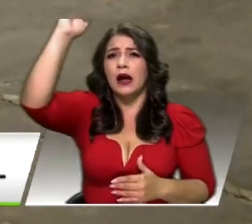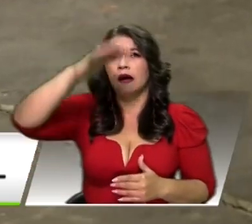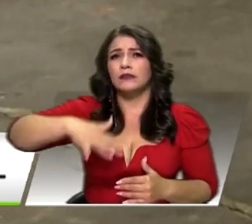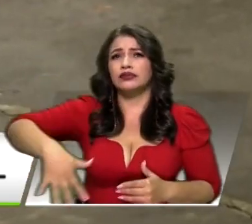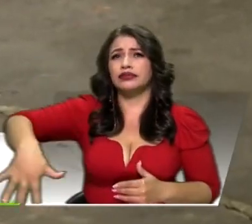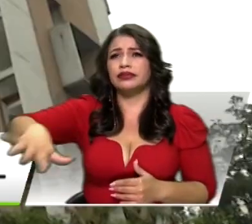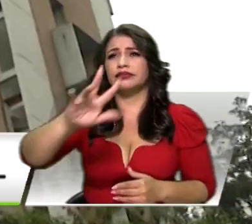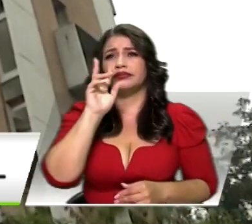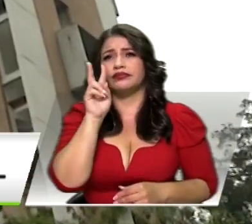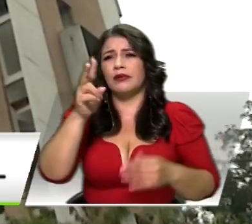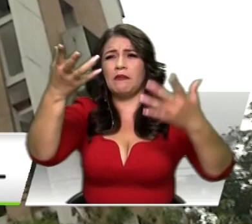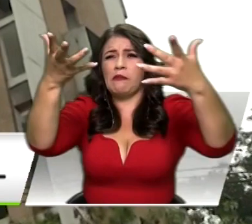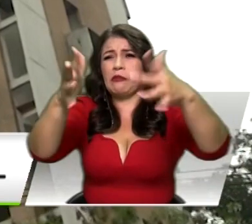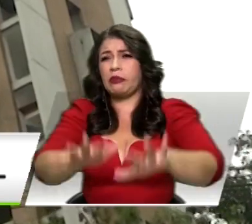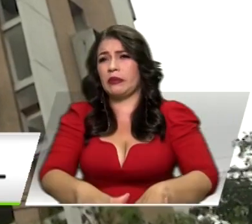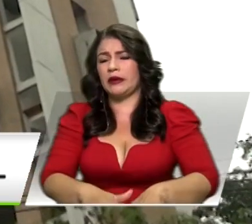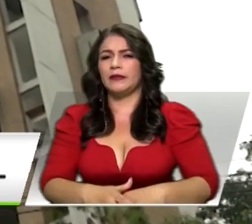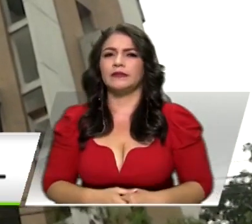decía demolición.